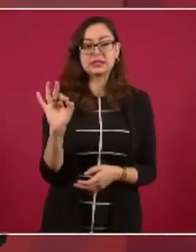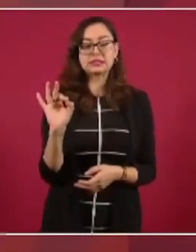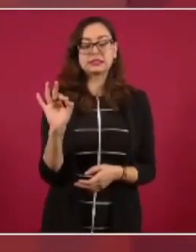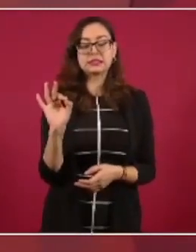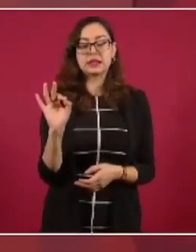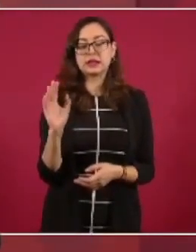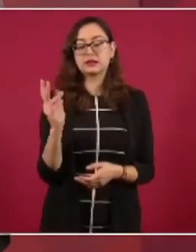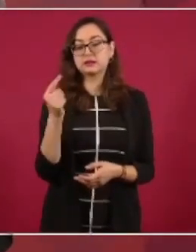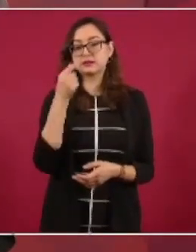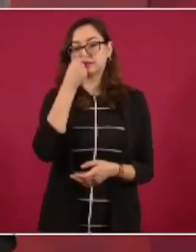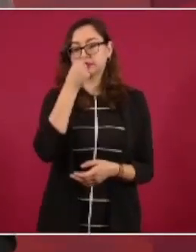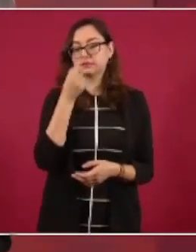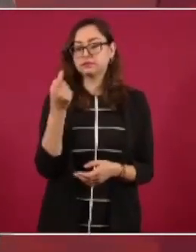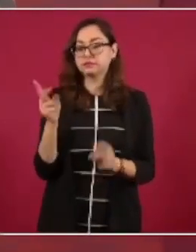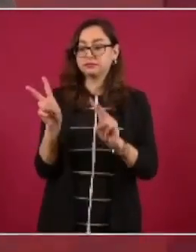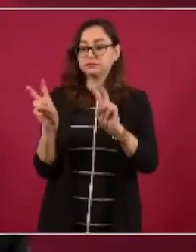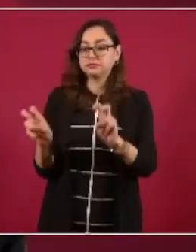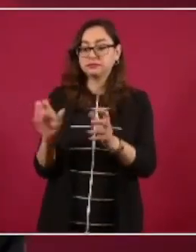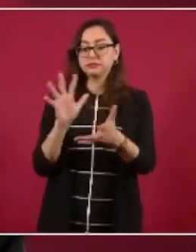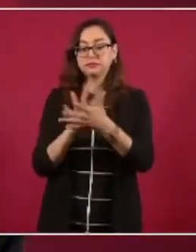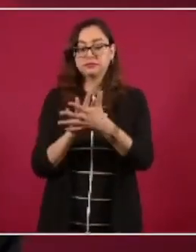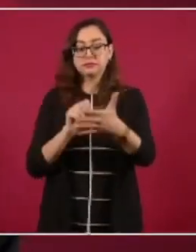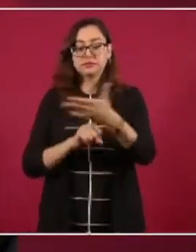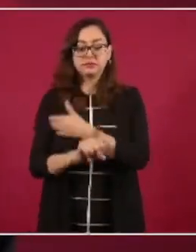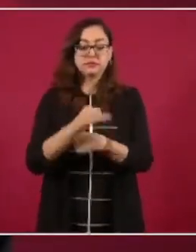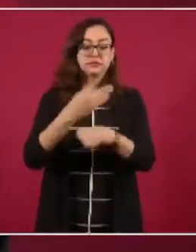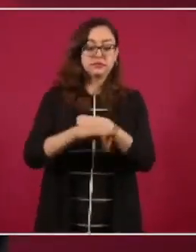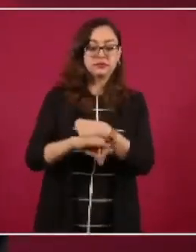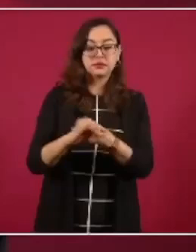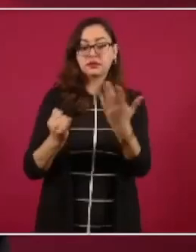de lo de la prisión preventiva oficiosa,